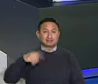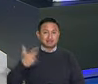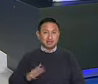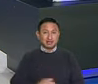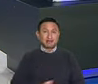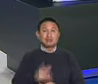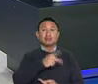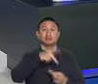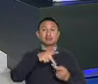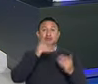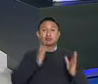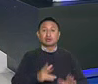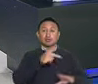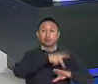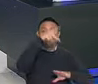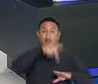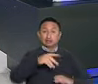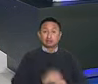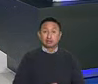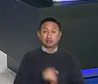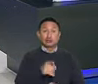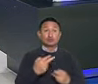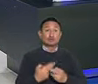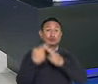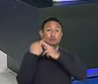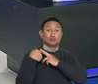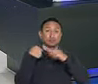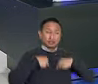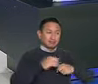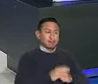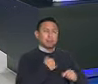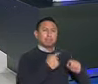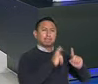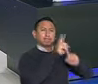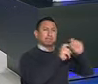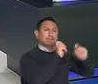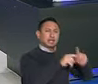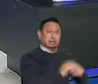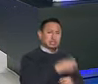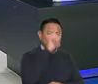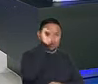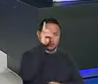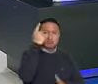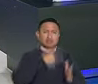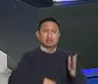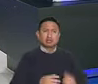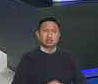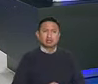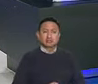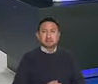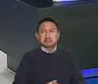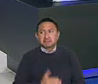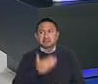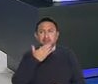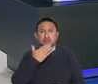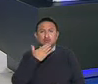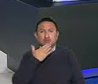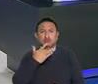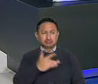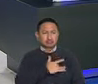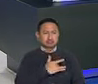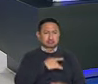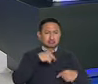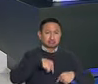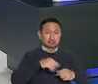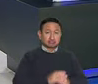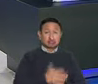a la prefectura de Pichincha. Tendrás la responsabilidad de conocer sus impresiones, que nos comente, que nos cuente, ¿no? ¿Cómo recibió